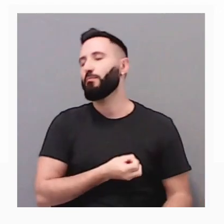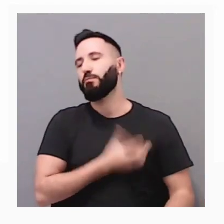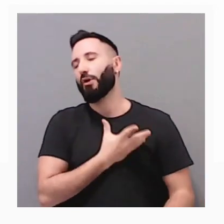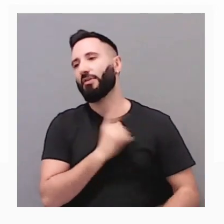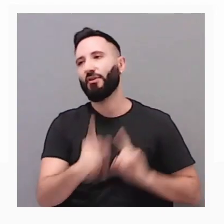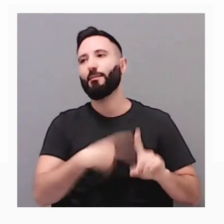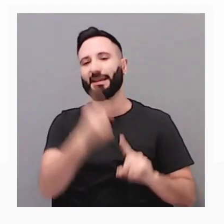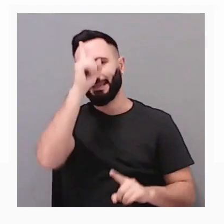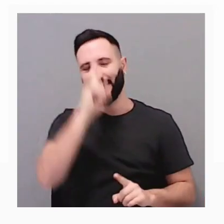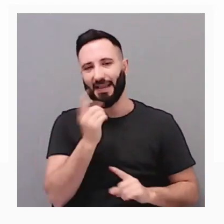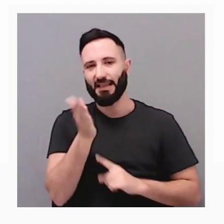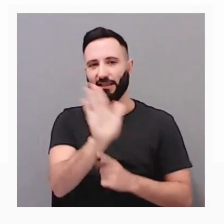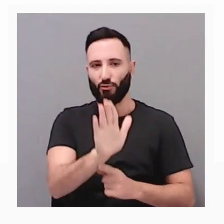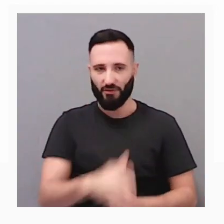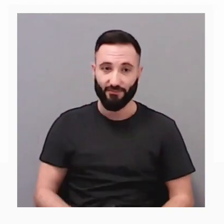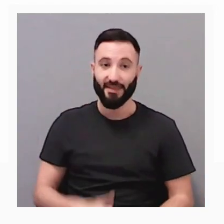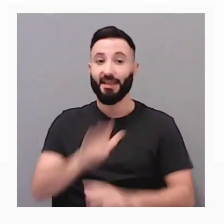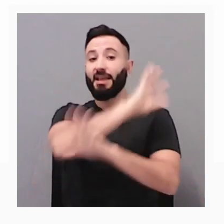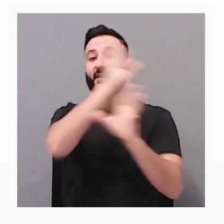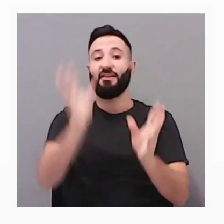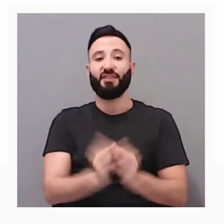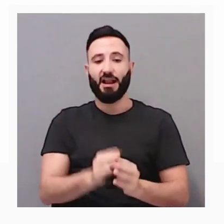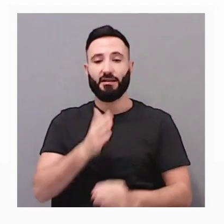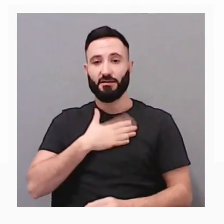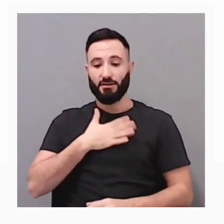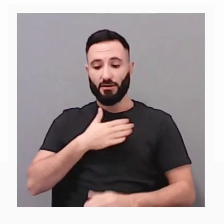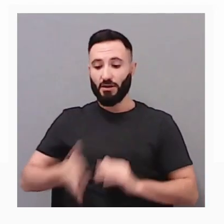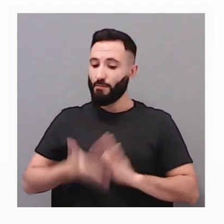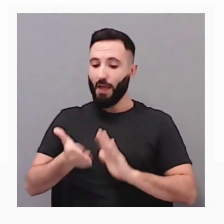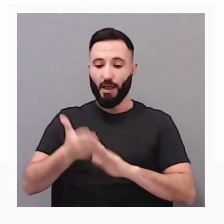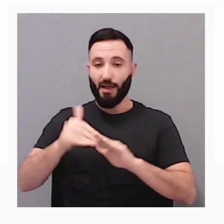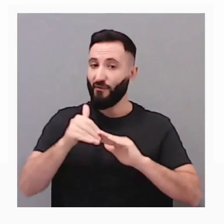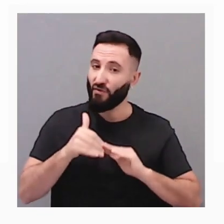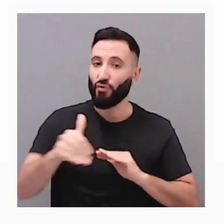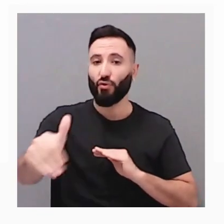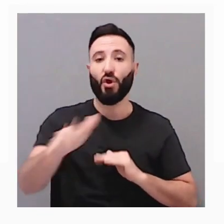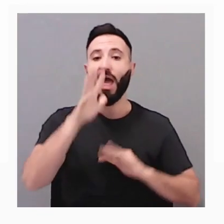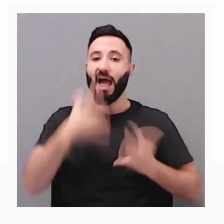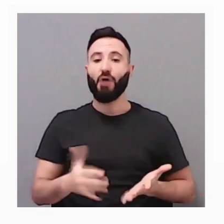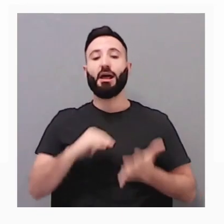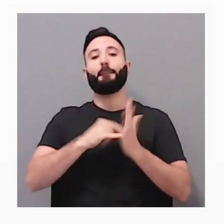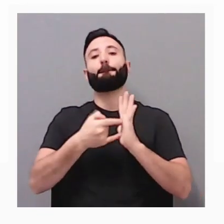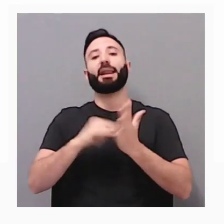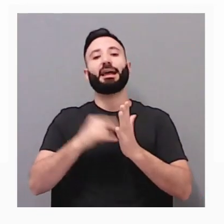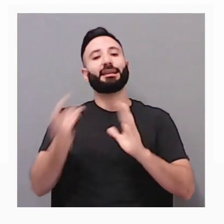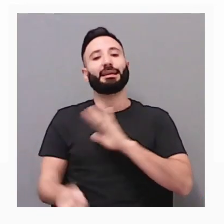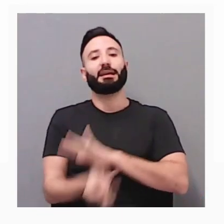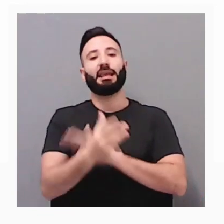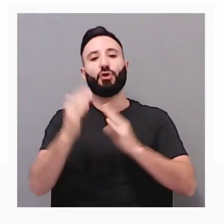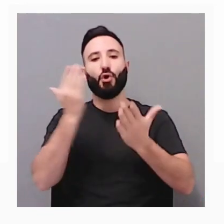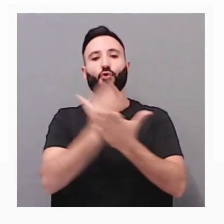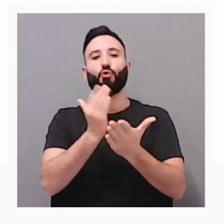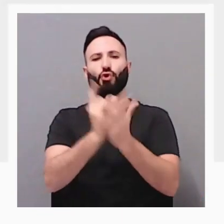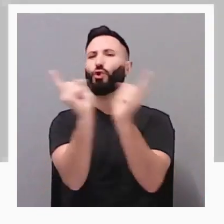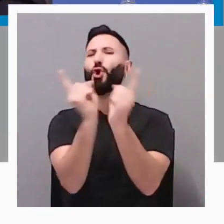actitud. Y ya finalmente, deciros que nosotros caminamos hacia el futuro, estamos ahora en pleno plan de creación de cursos más